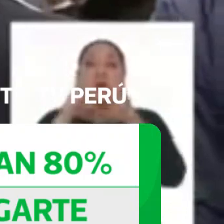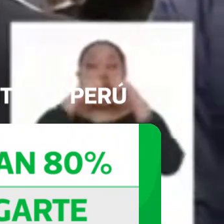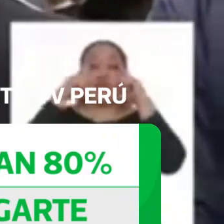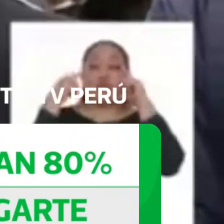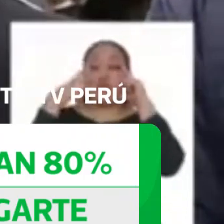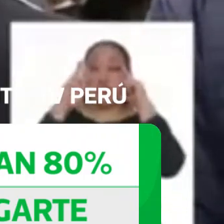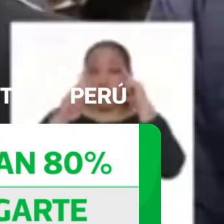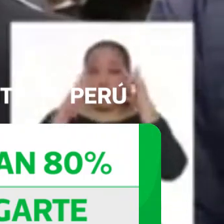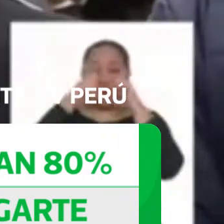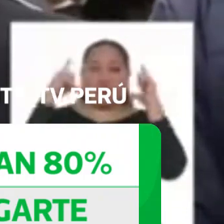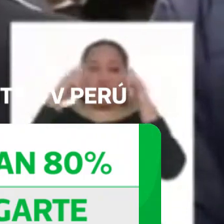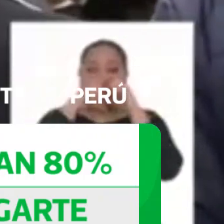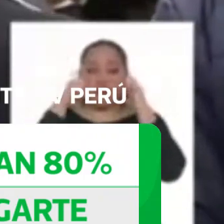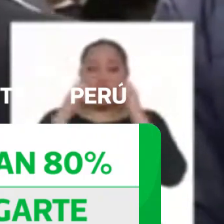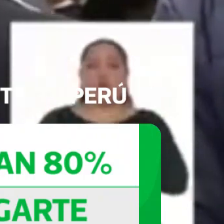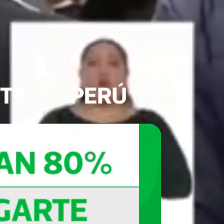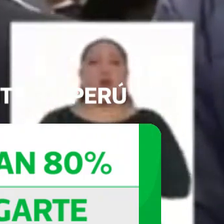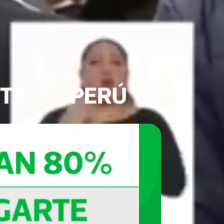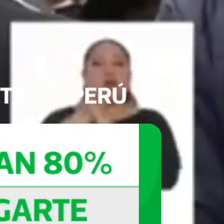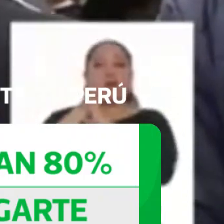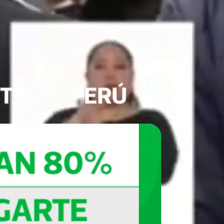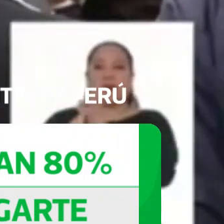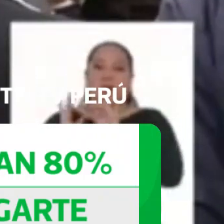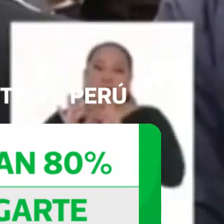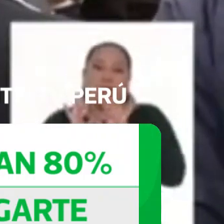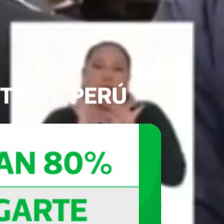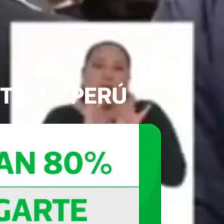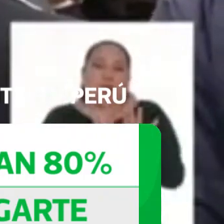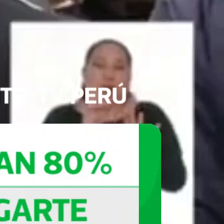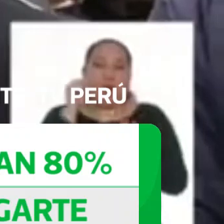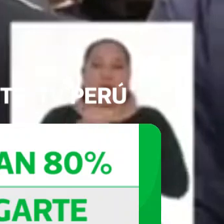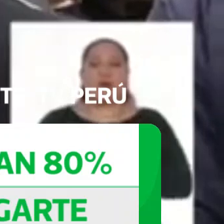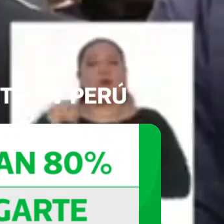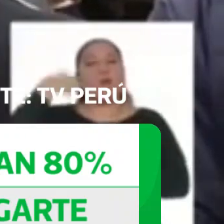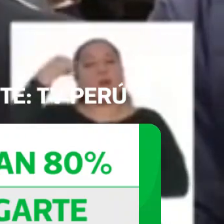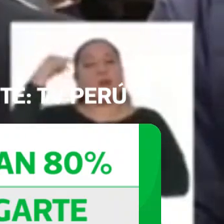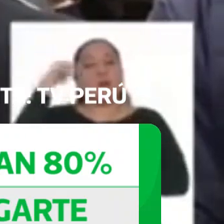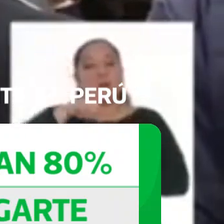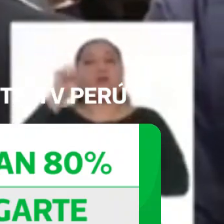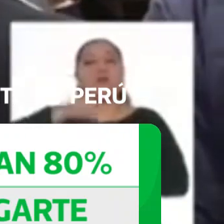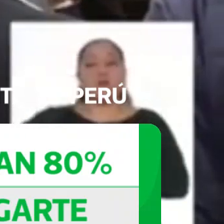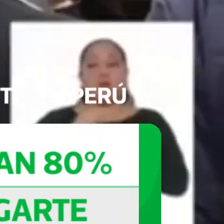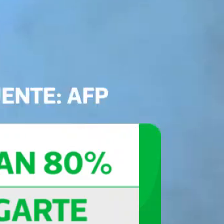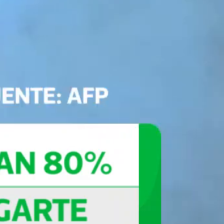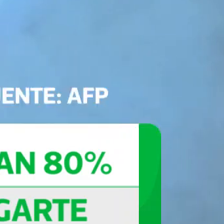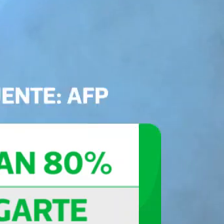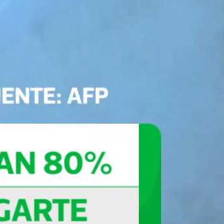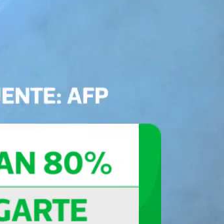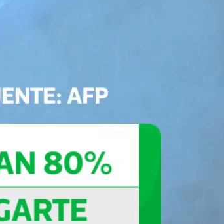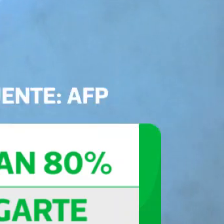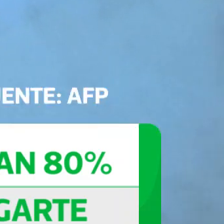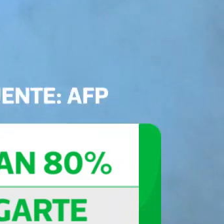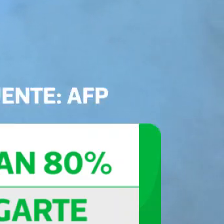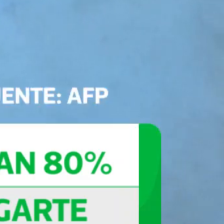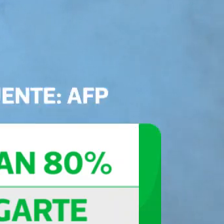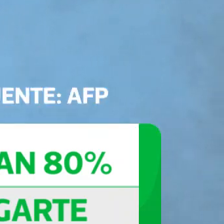doble mascarilla, evitar las aglomeraciones, y creo que con eso podemos enfrentar mejor. El